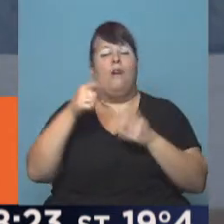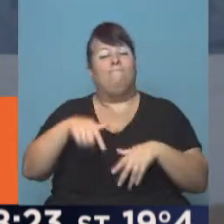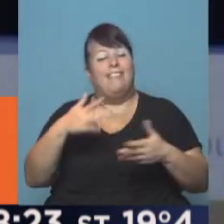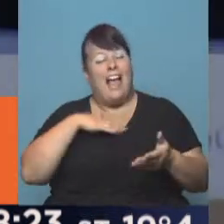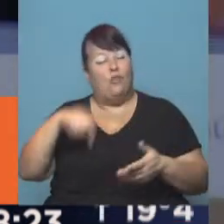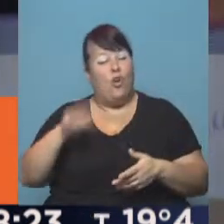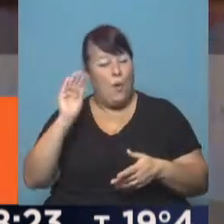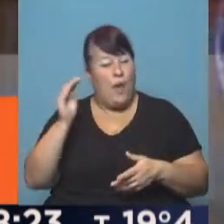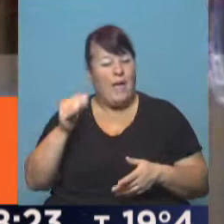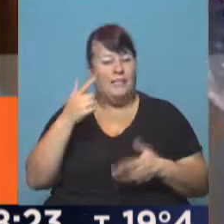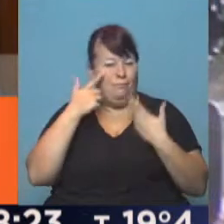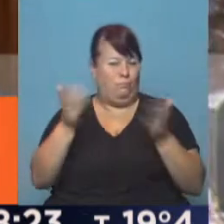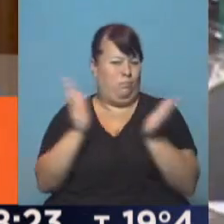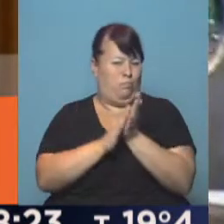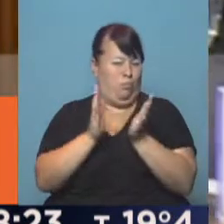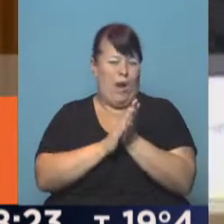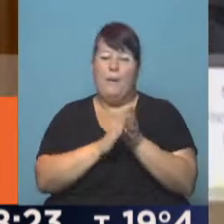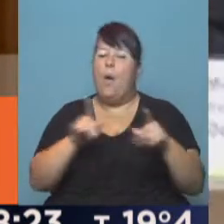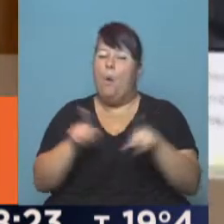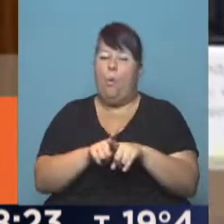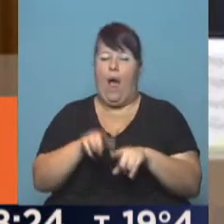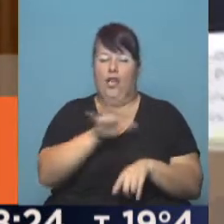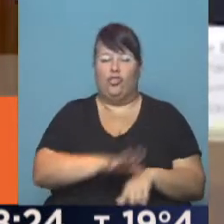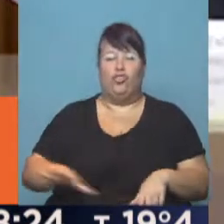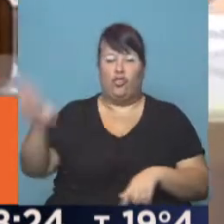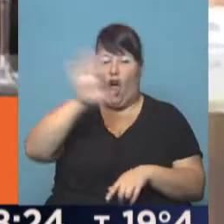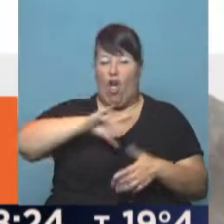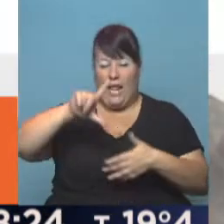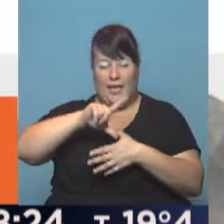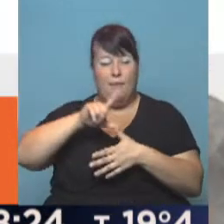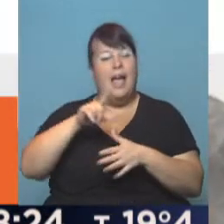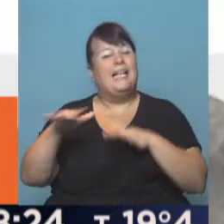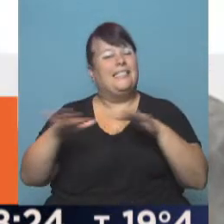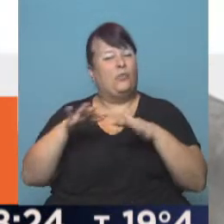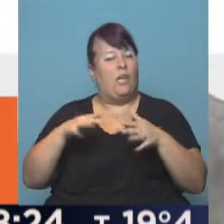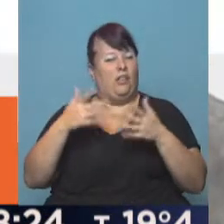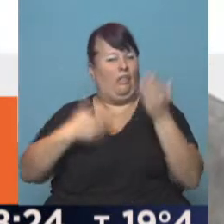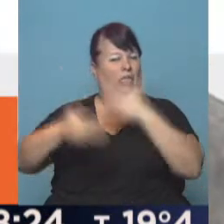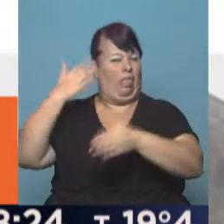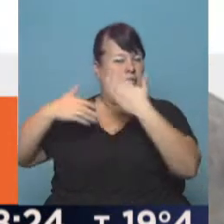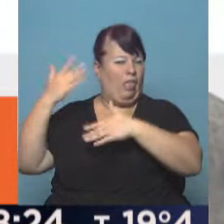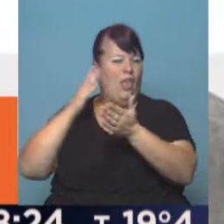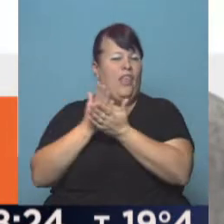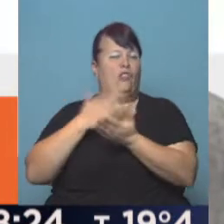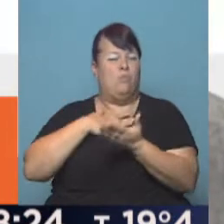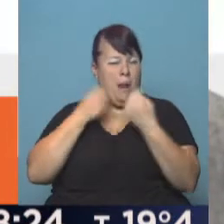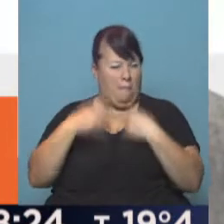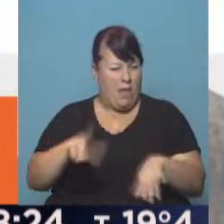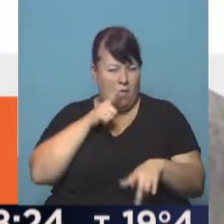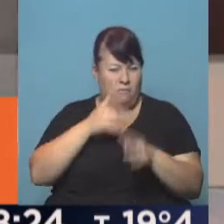en Brasil es un reflejo de lo que está ocurriendo en nuestra región, es decir, un contexto de regresión en materia de derechos